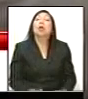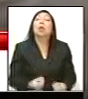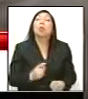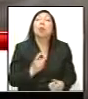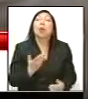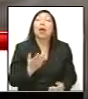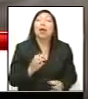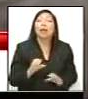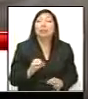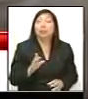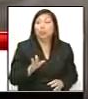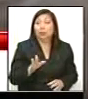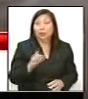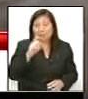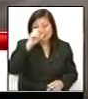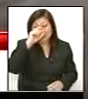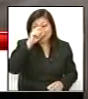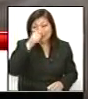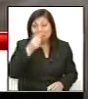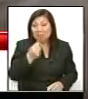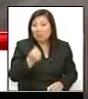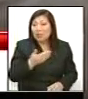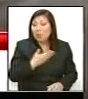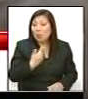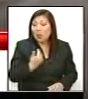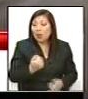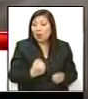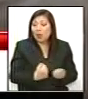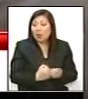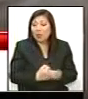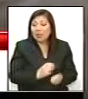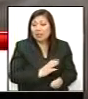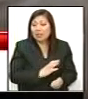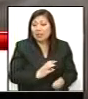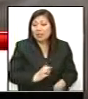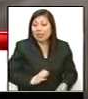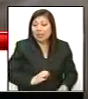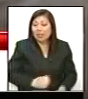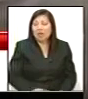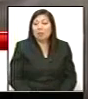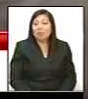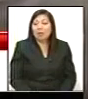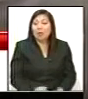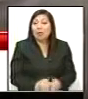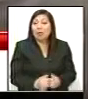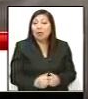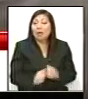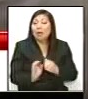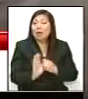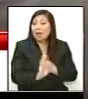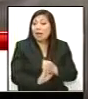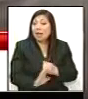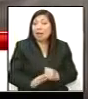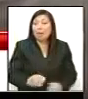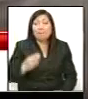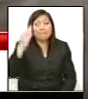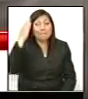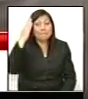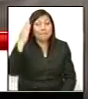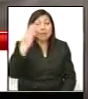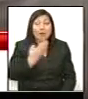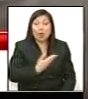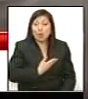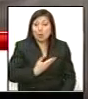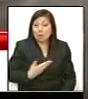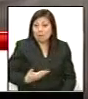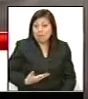Bedoya la vía expresa si no tenía dinero? Con la ayuda del Estado, del gobierno central, con el aval del presidente Belaúnde y del